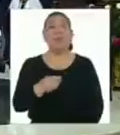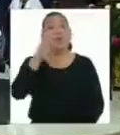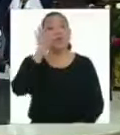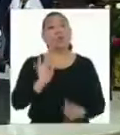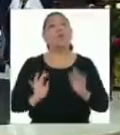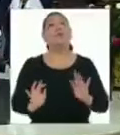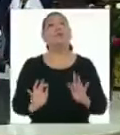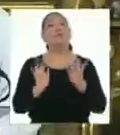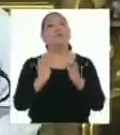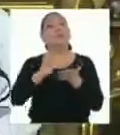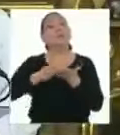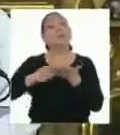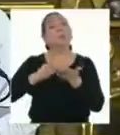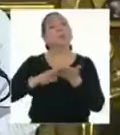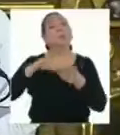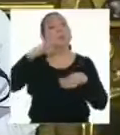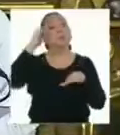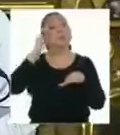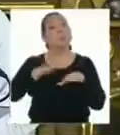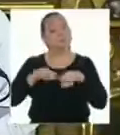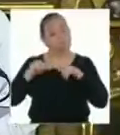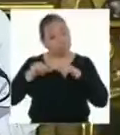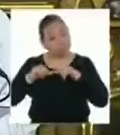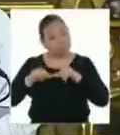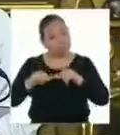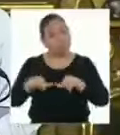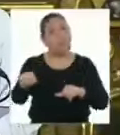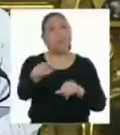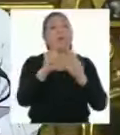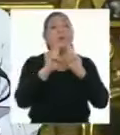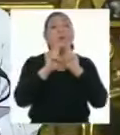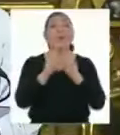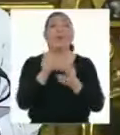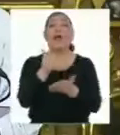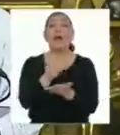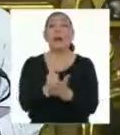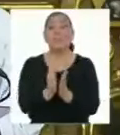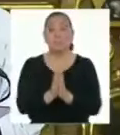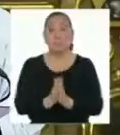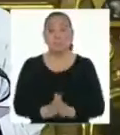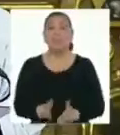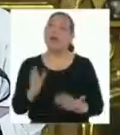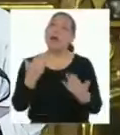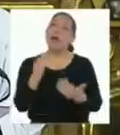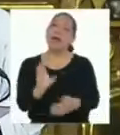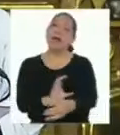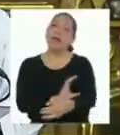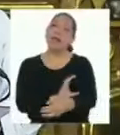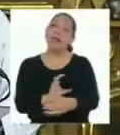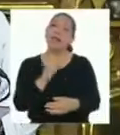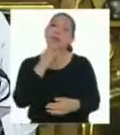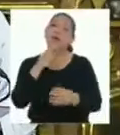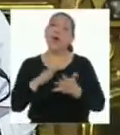Dios de misericordia, perdone nuestros pecados y nos lleve a la vida eterna. Cantamos en